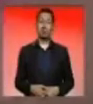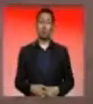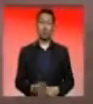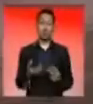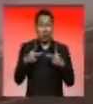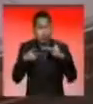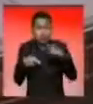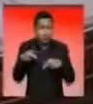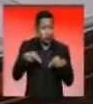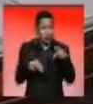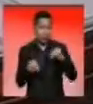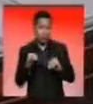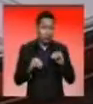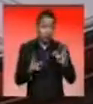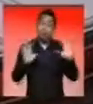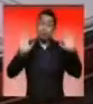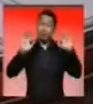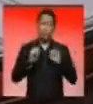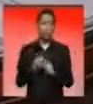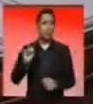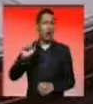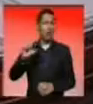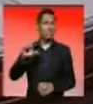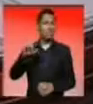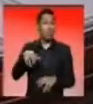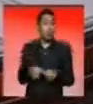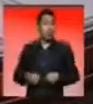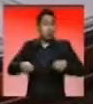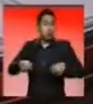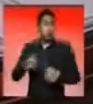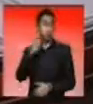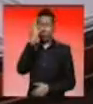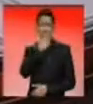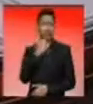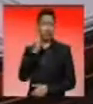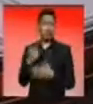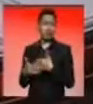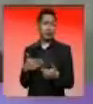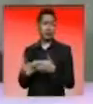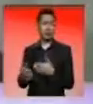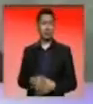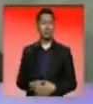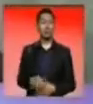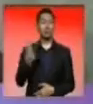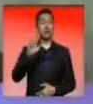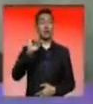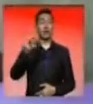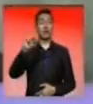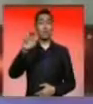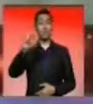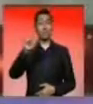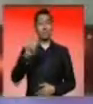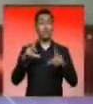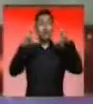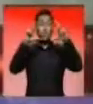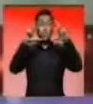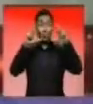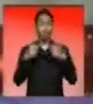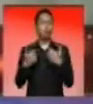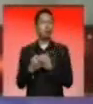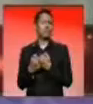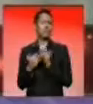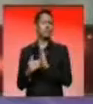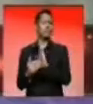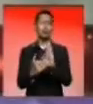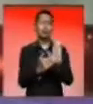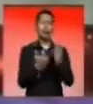Photoshop o no, sin duda alguna, Ashley es una mujer guapísima. Y ahora te cuento que Rihanna se ha realizado una sesión de fotos estilo retro.